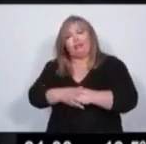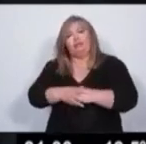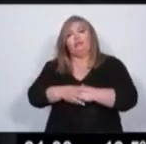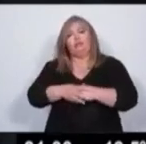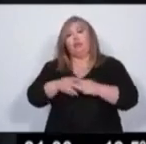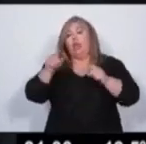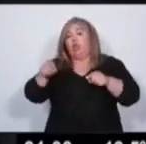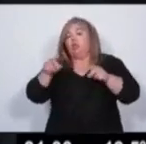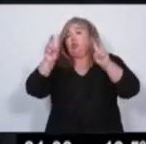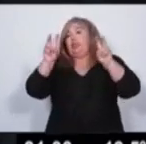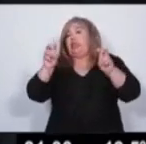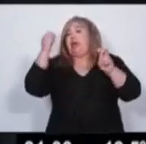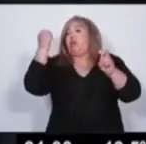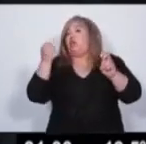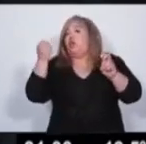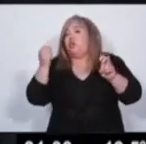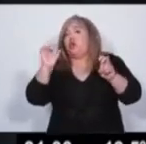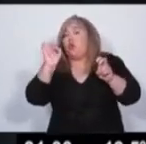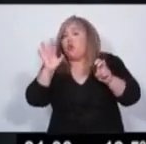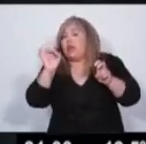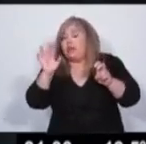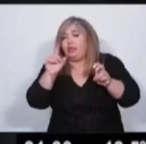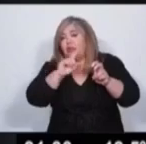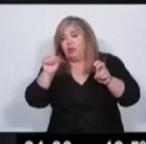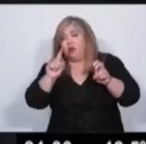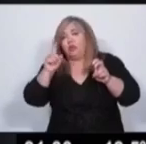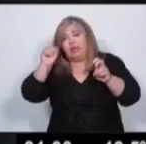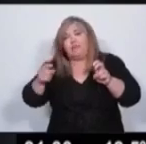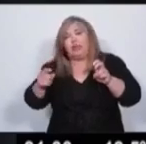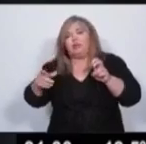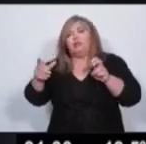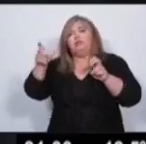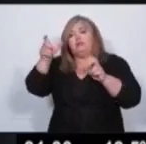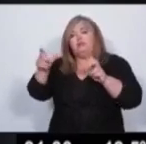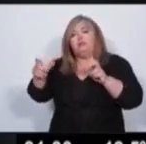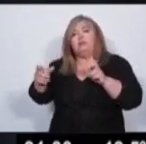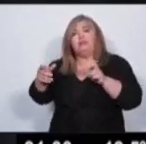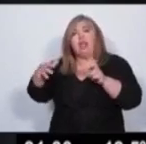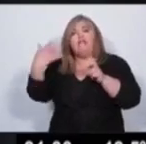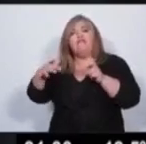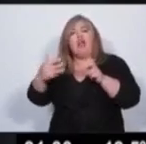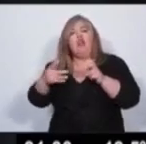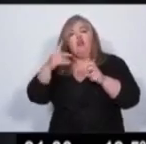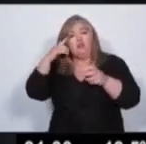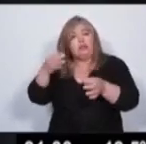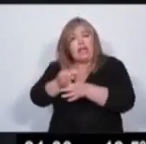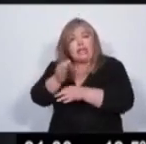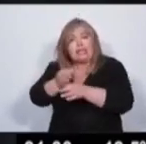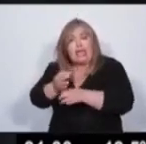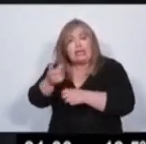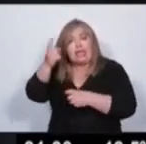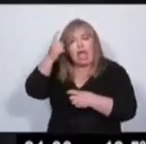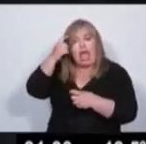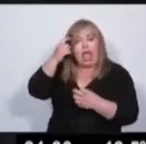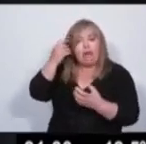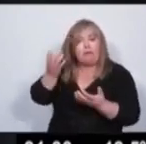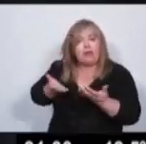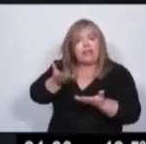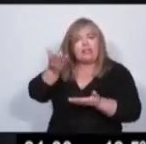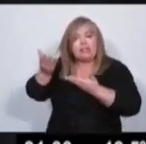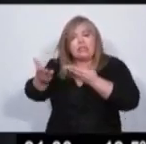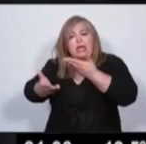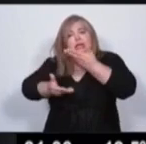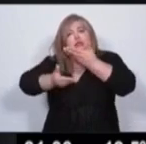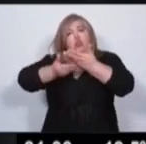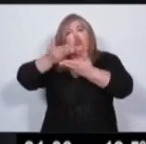económico es revalorizar el proceso de enseñanza aprendizaje organizar bien el sistema ha sido una